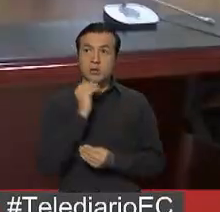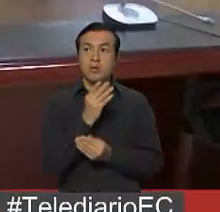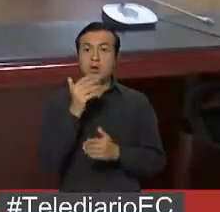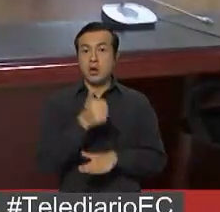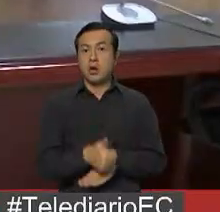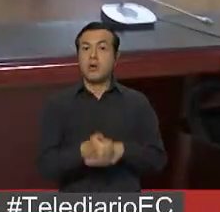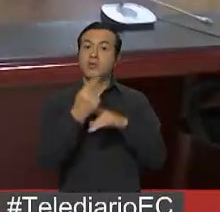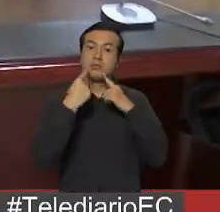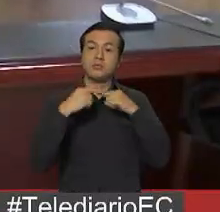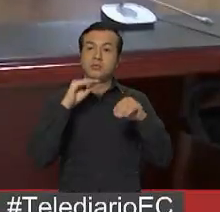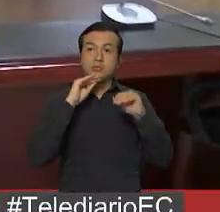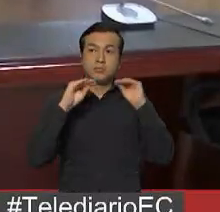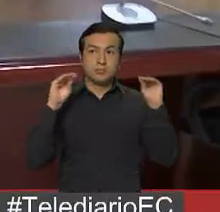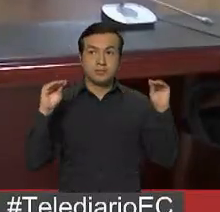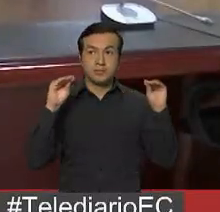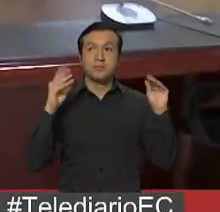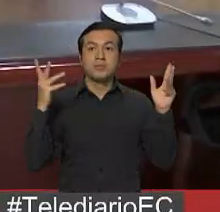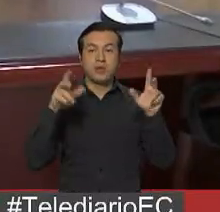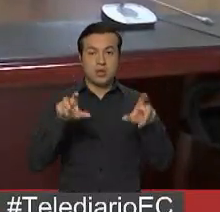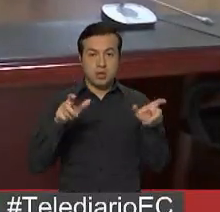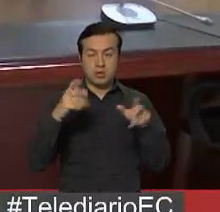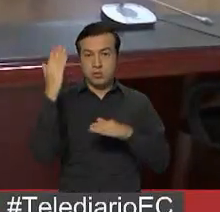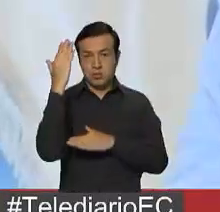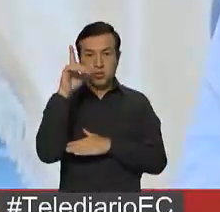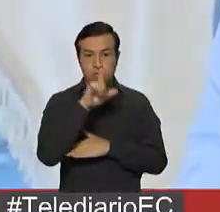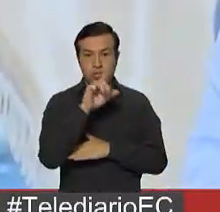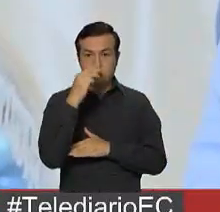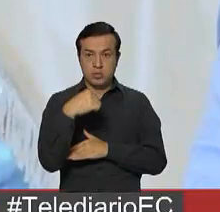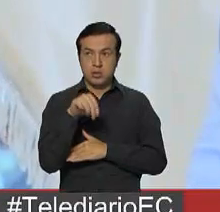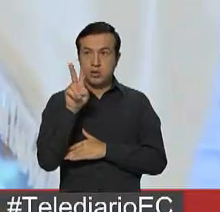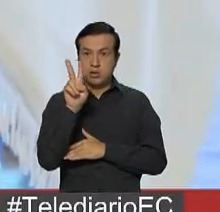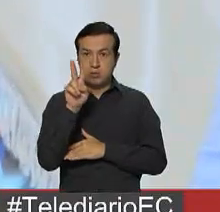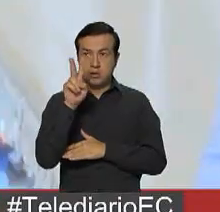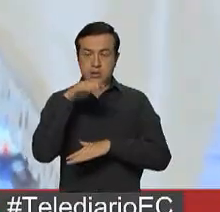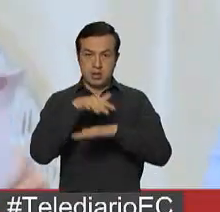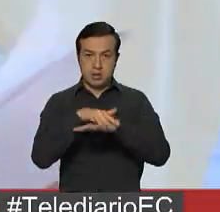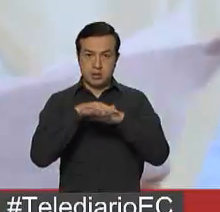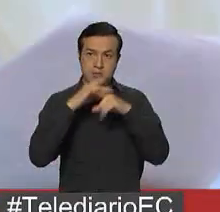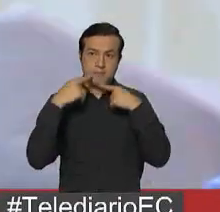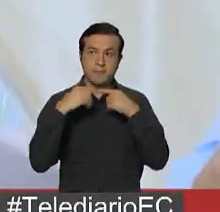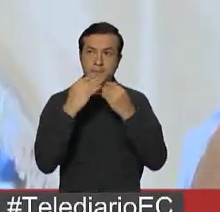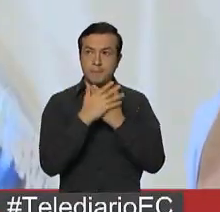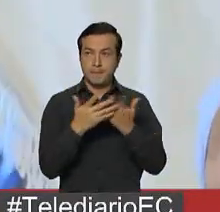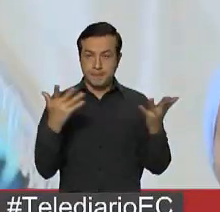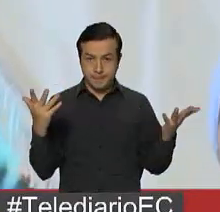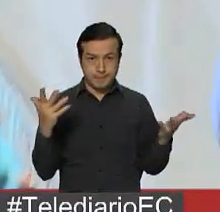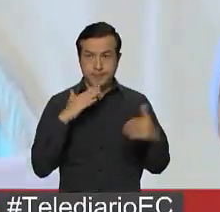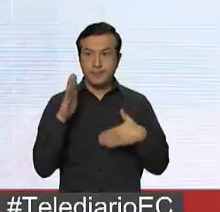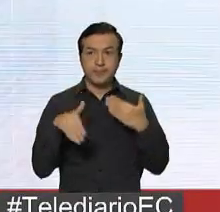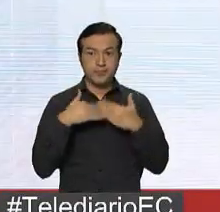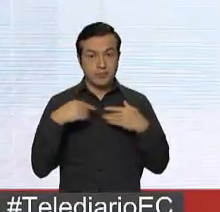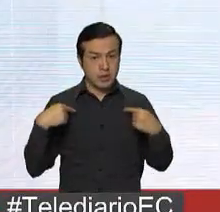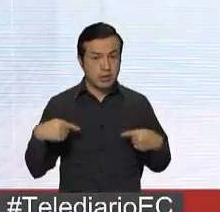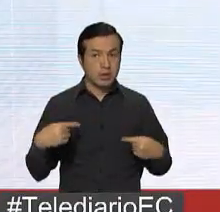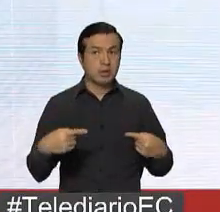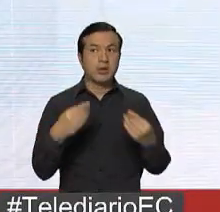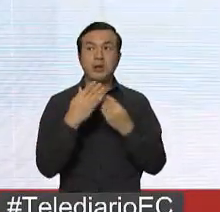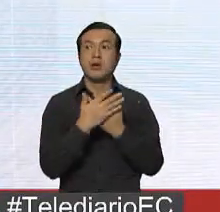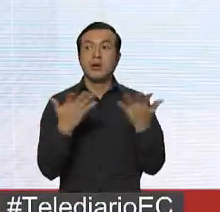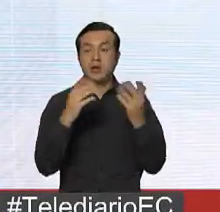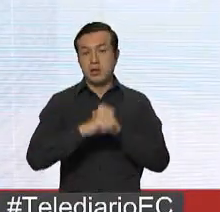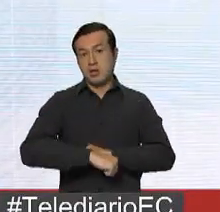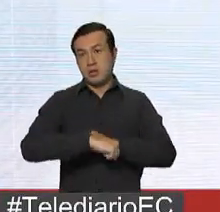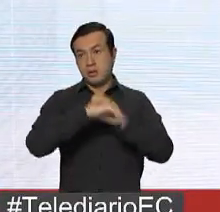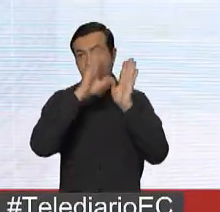las autoridades se darán en cadena de radio y televisión los lunes miércoles y viernes en horas de la tarde en todos los días de la semana en las